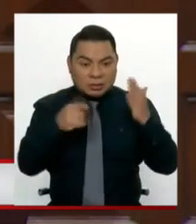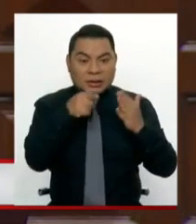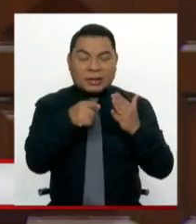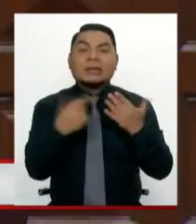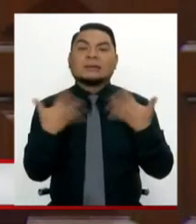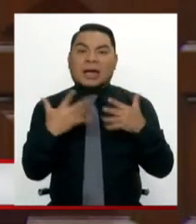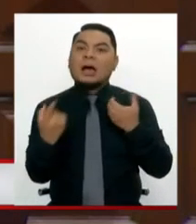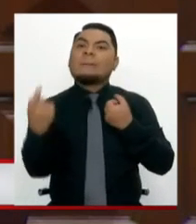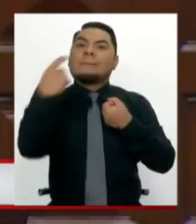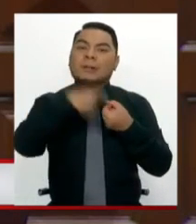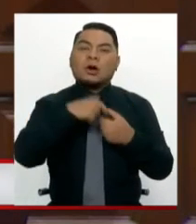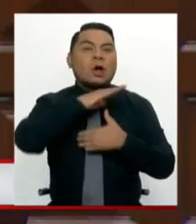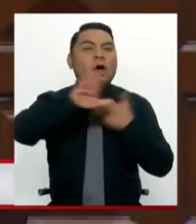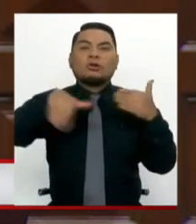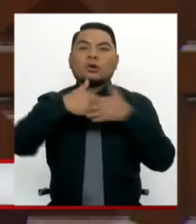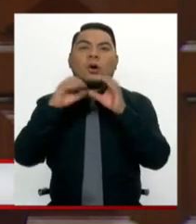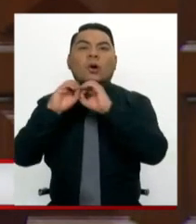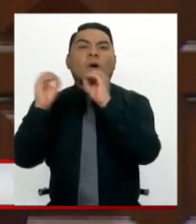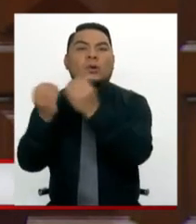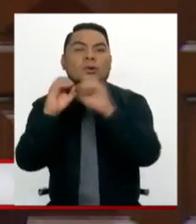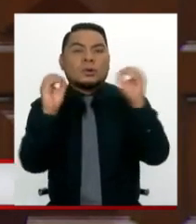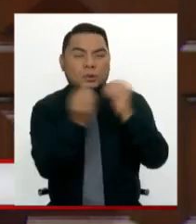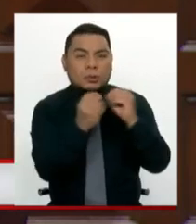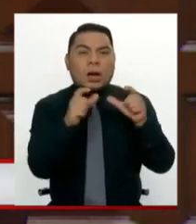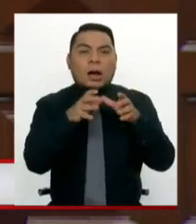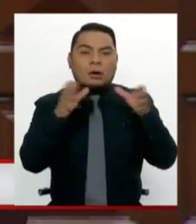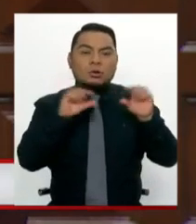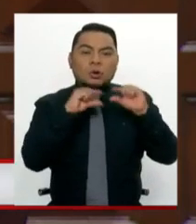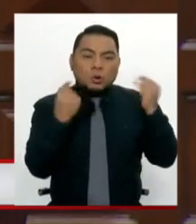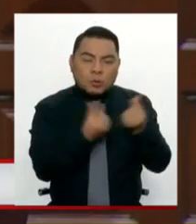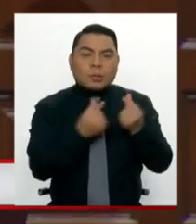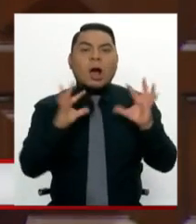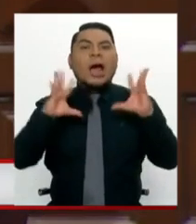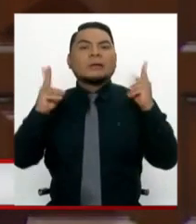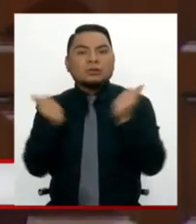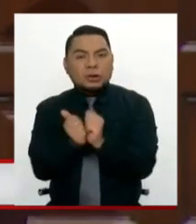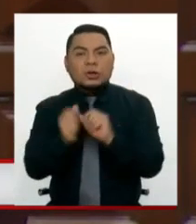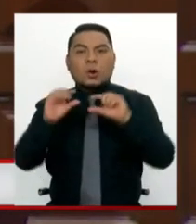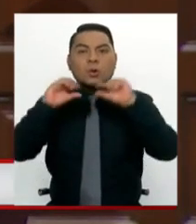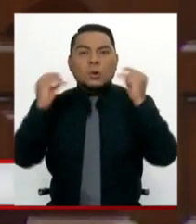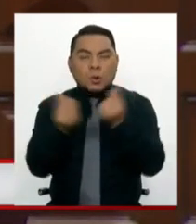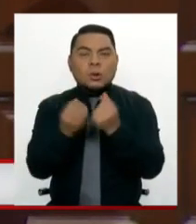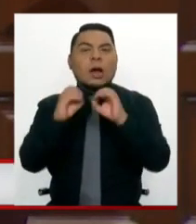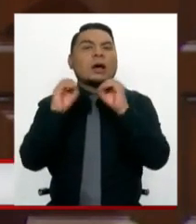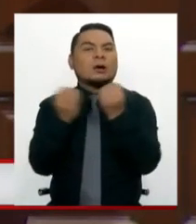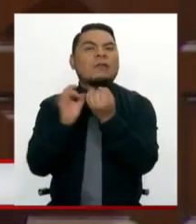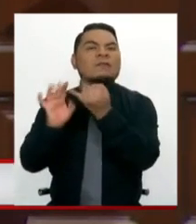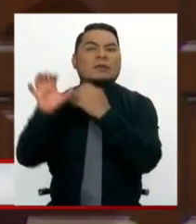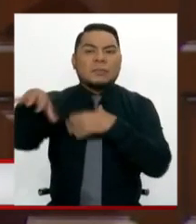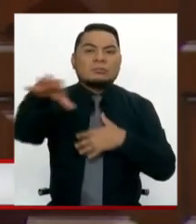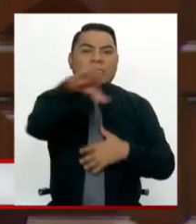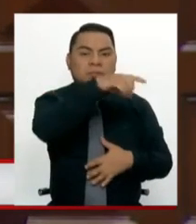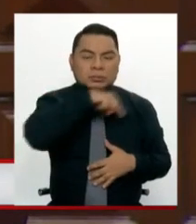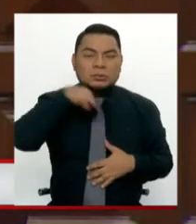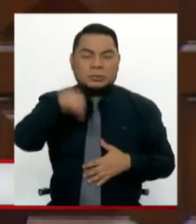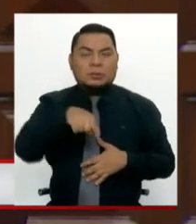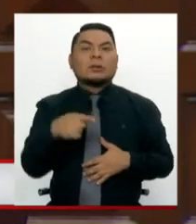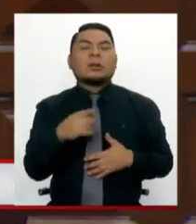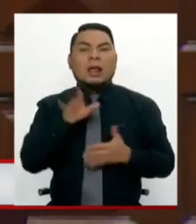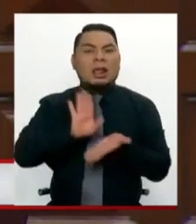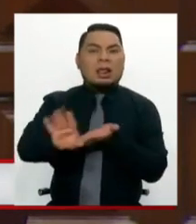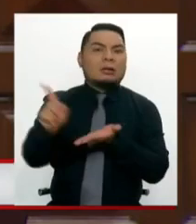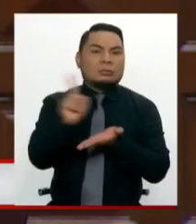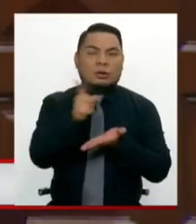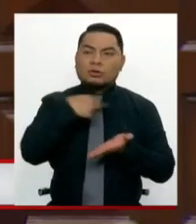la participación de todos los organismos, gremios y asociaciones de además instituciones sin